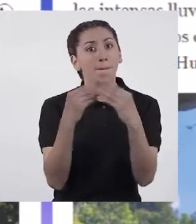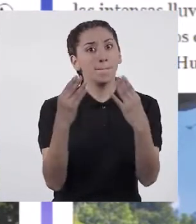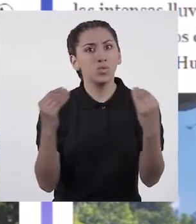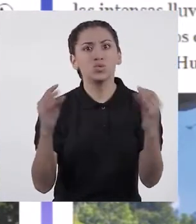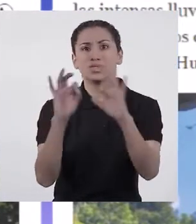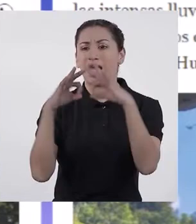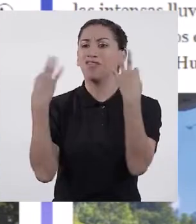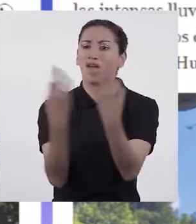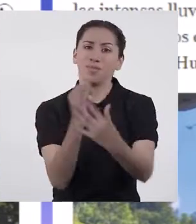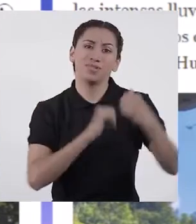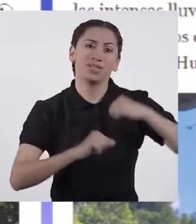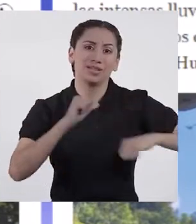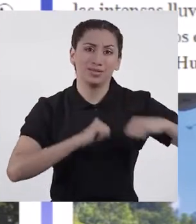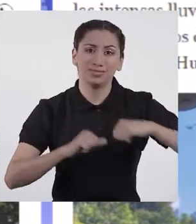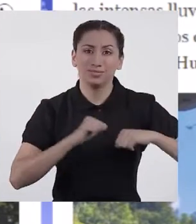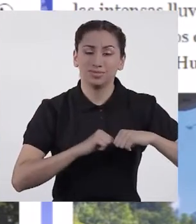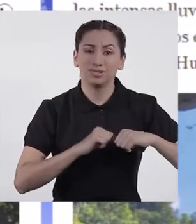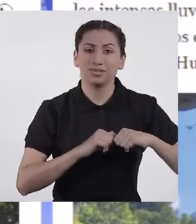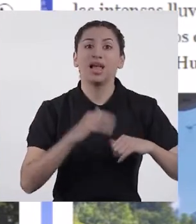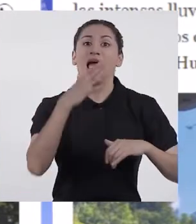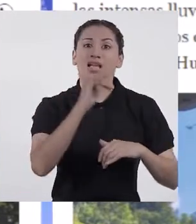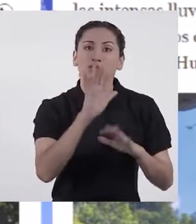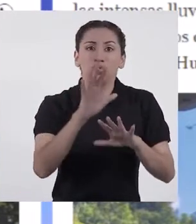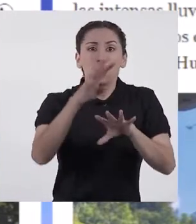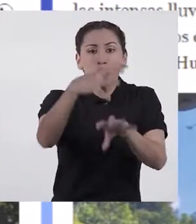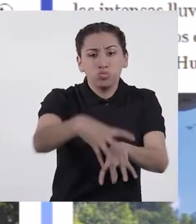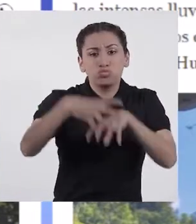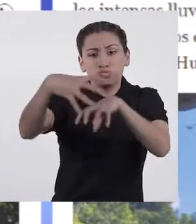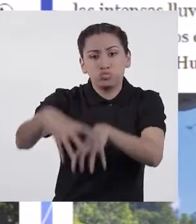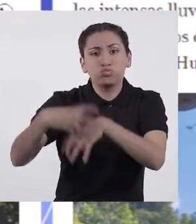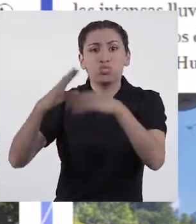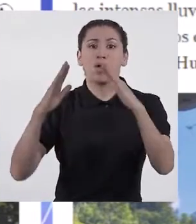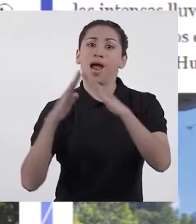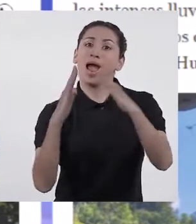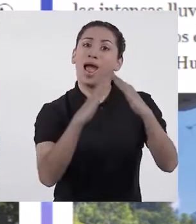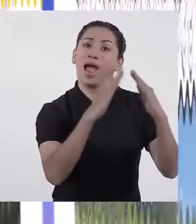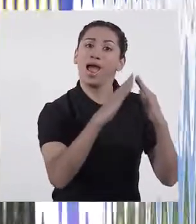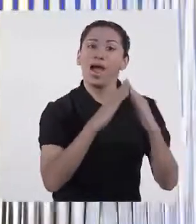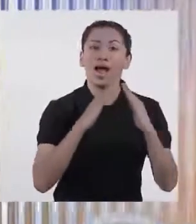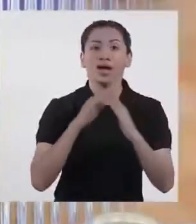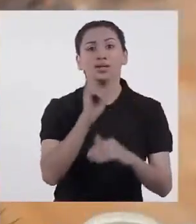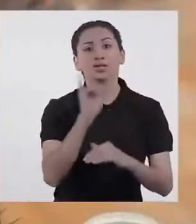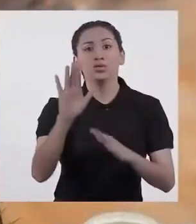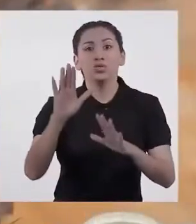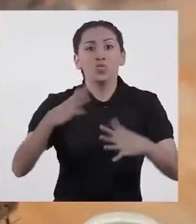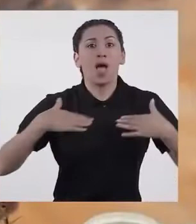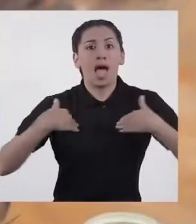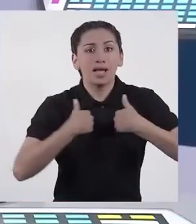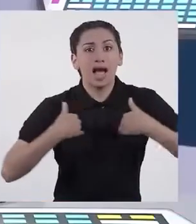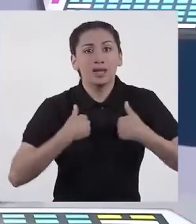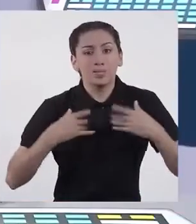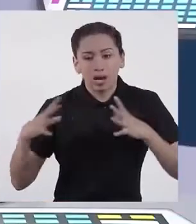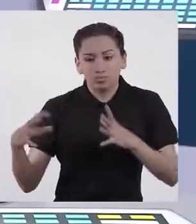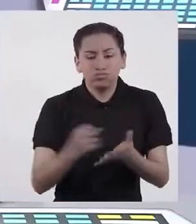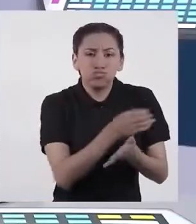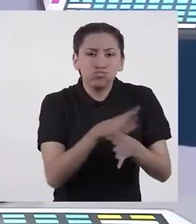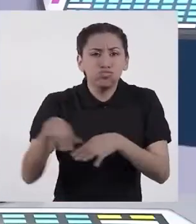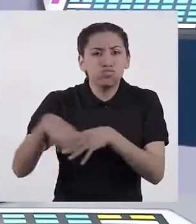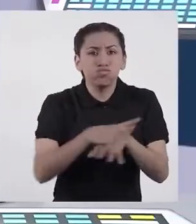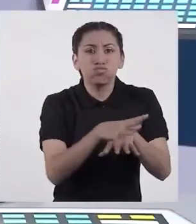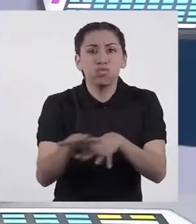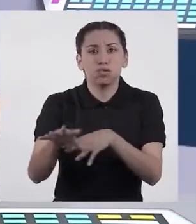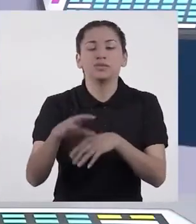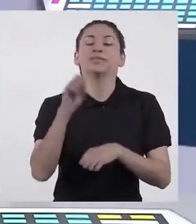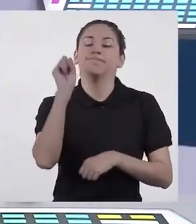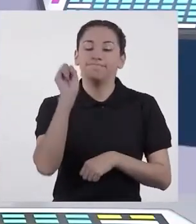varias familias, así como sus cultivos, sus viviendas y hasta su ganado. Así